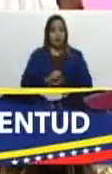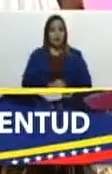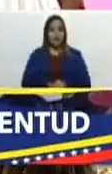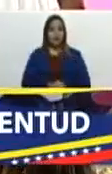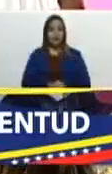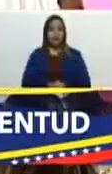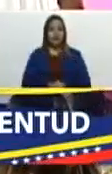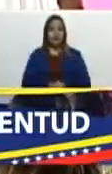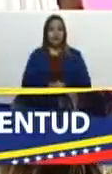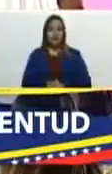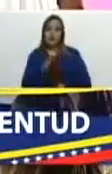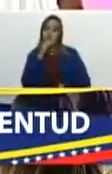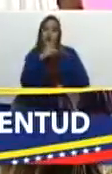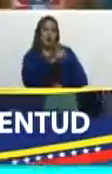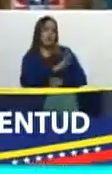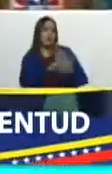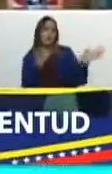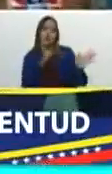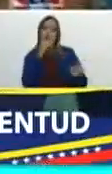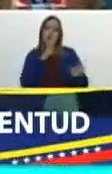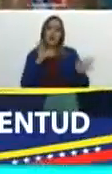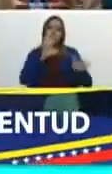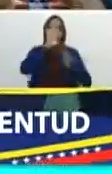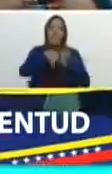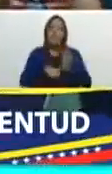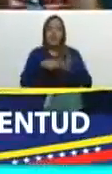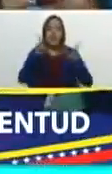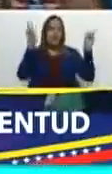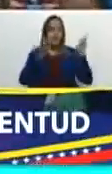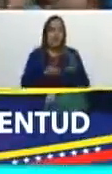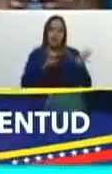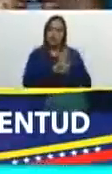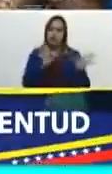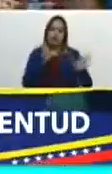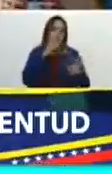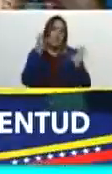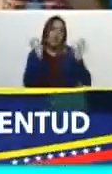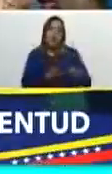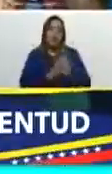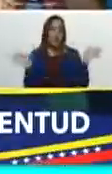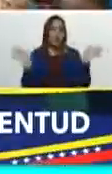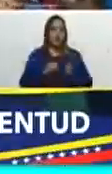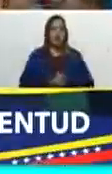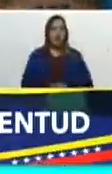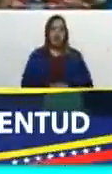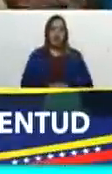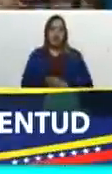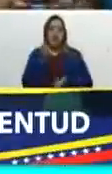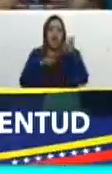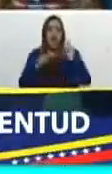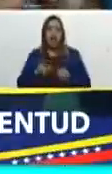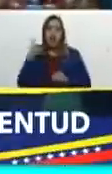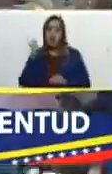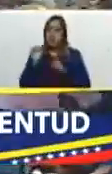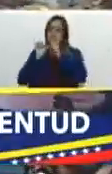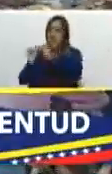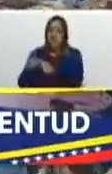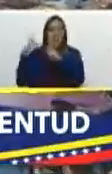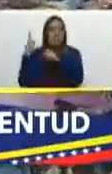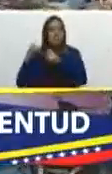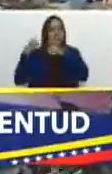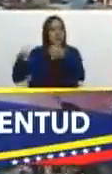No, no hay excusa. No, que se robaron los equipos, no hay excusa. Una cosa que llega debe quedar para